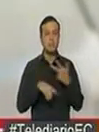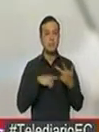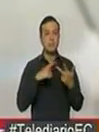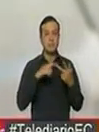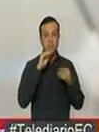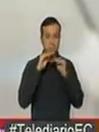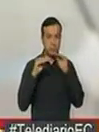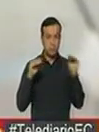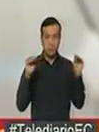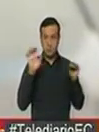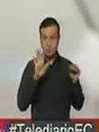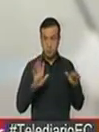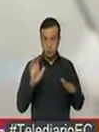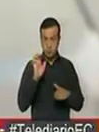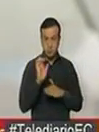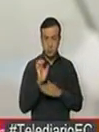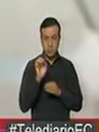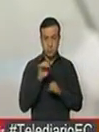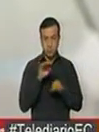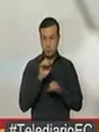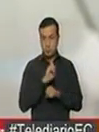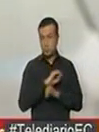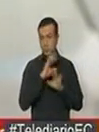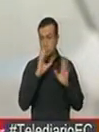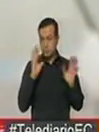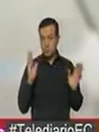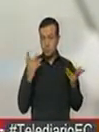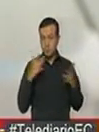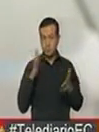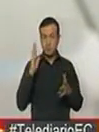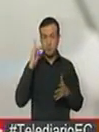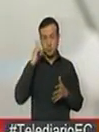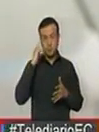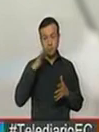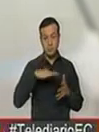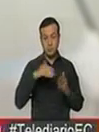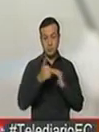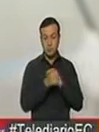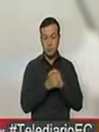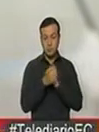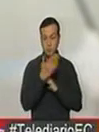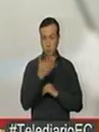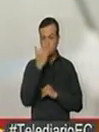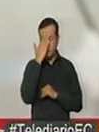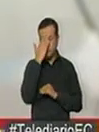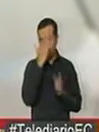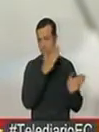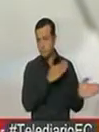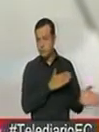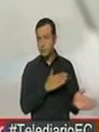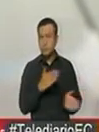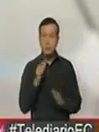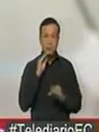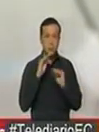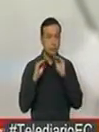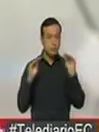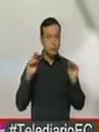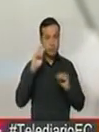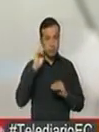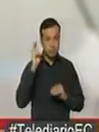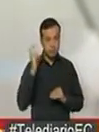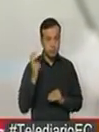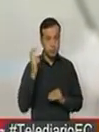decirle al Ecuador, y eso lo tiene que saber con claridad, y también a los operadores de Galápagos, porque ellos ya lo saben, que también el turismo